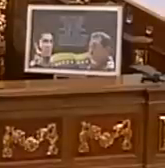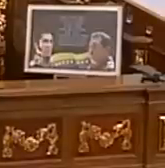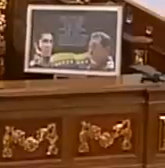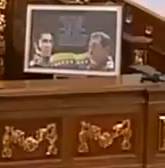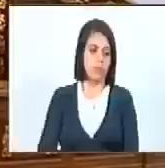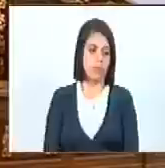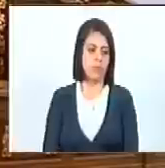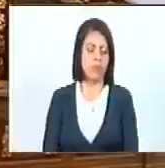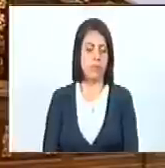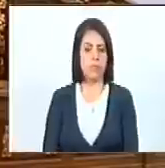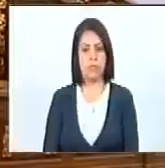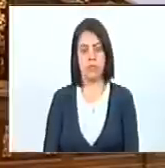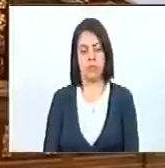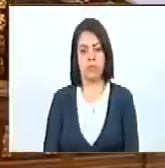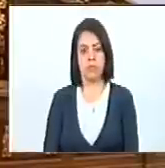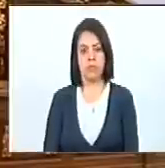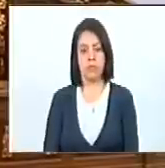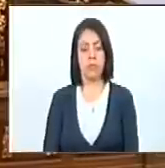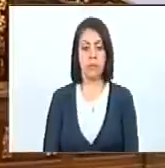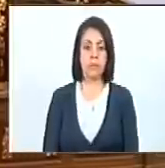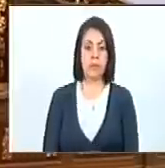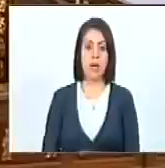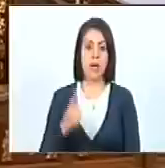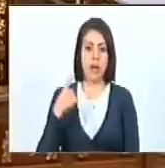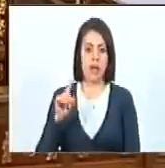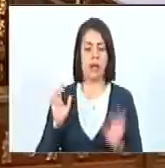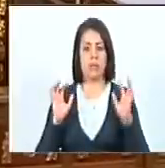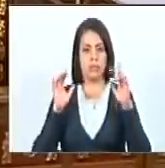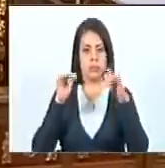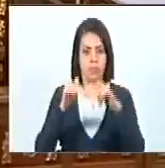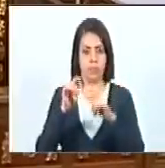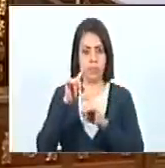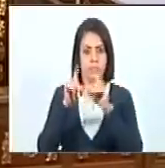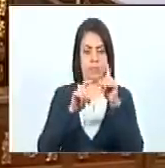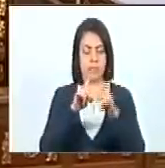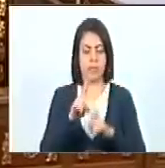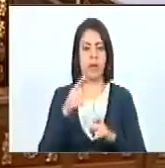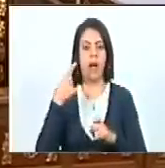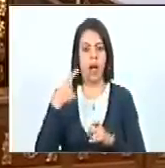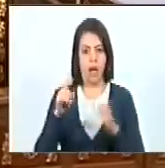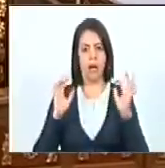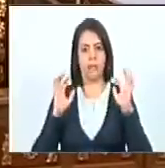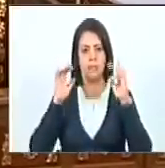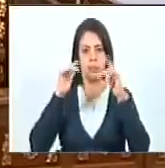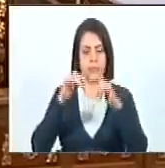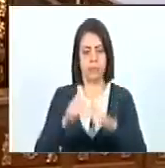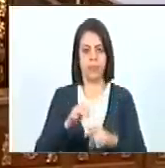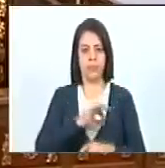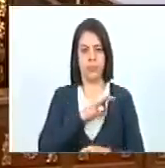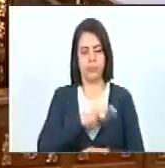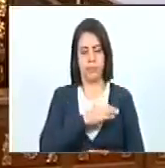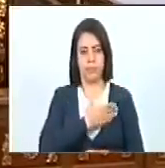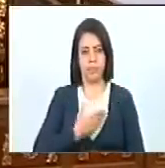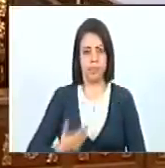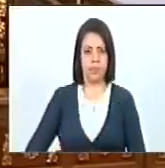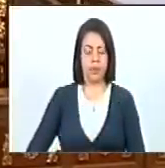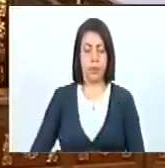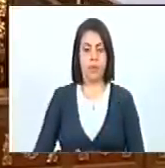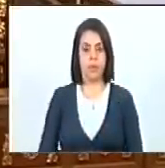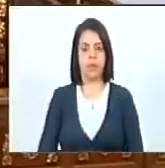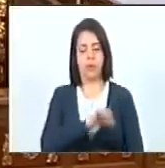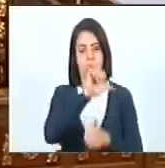Ciudadana secretaria, sírvase informarse de quórum. Hay quórum, ciudadano presidente.